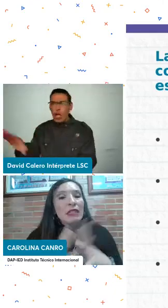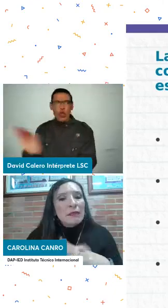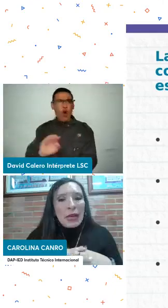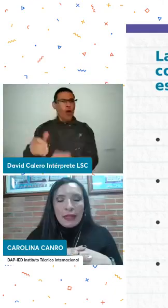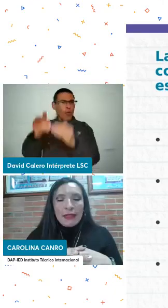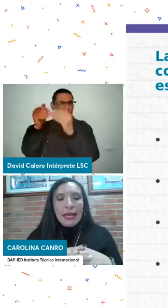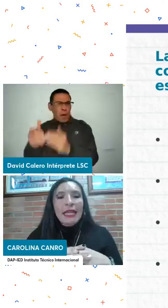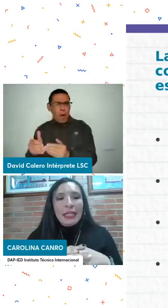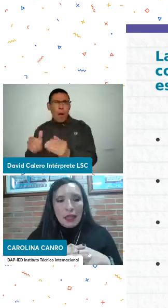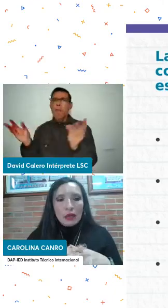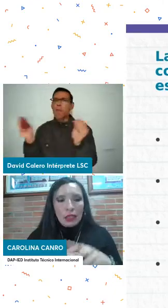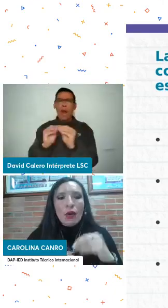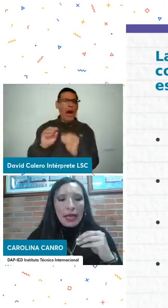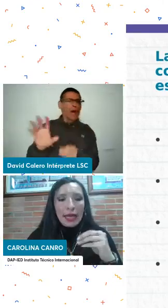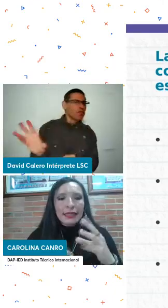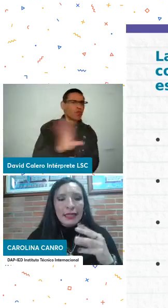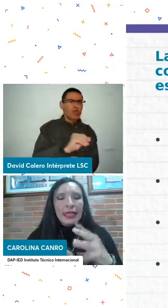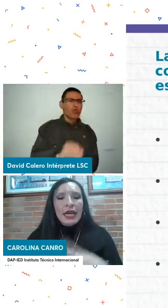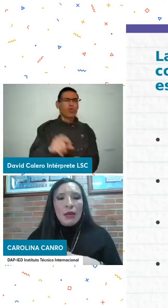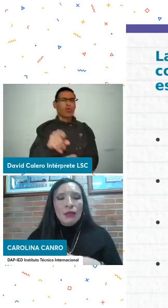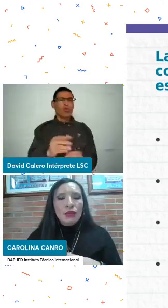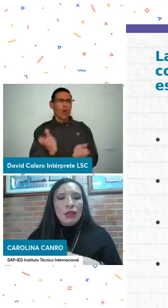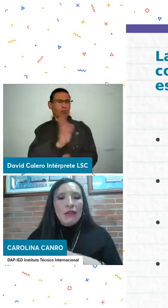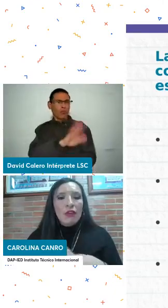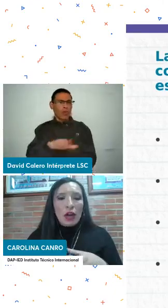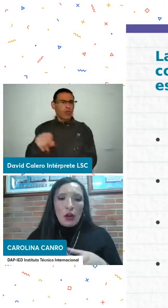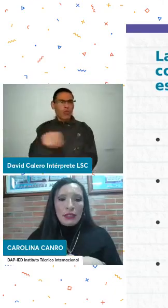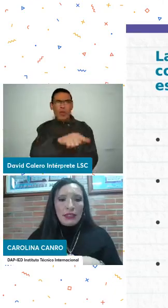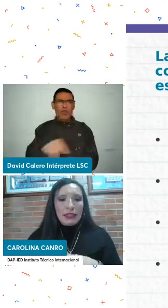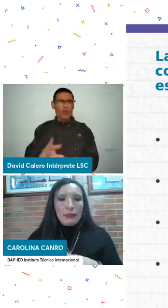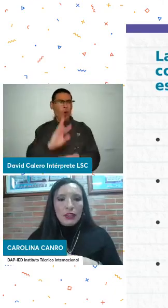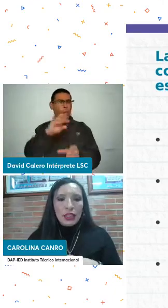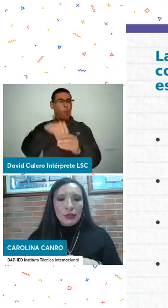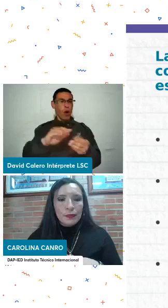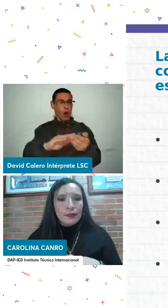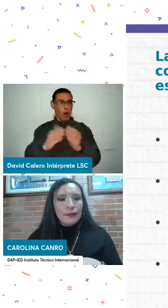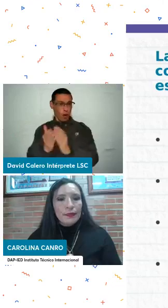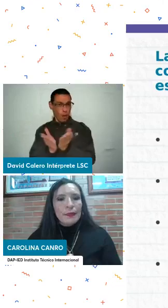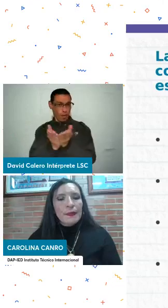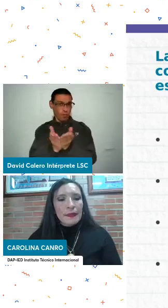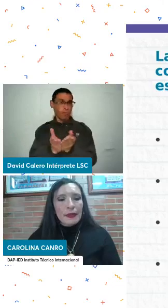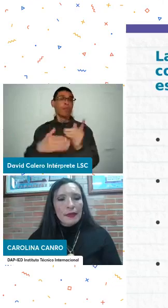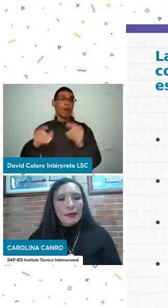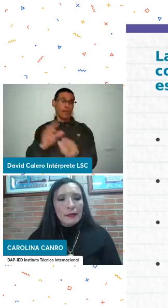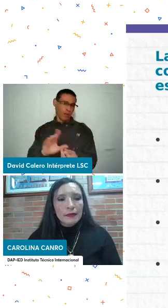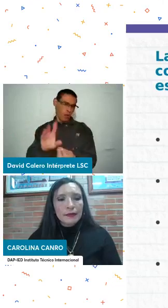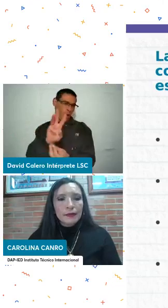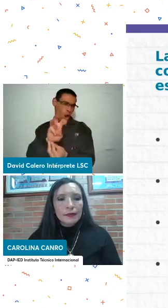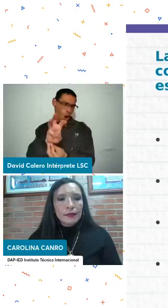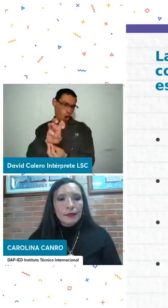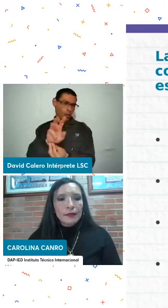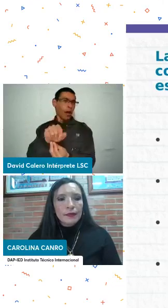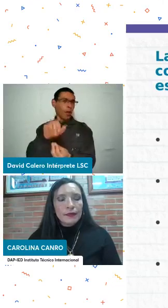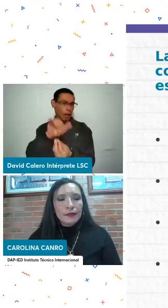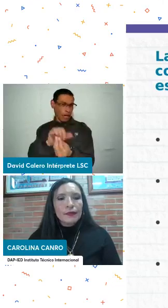pues principalmente en el grado octavo, que es en el que hemos enfocado pues este proyecto.